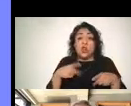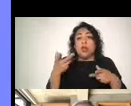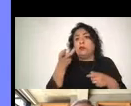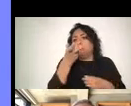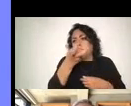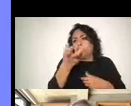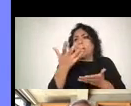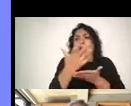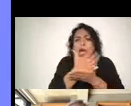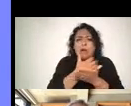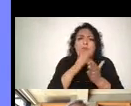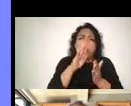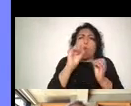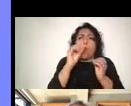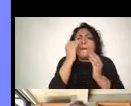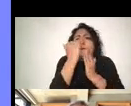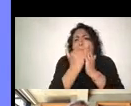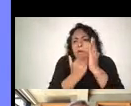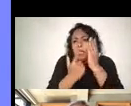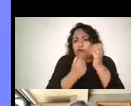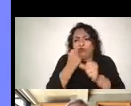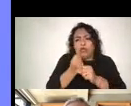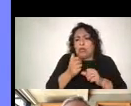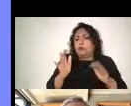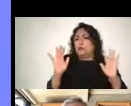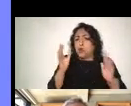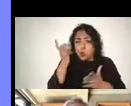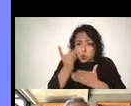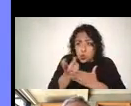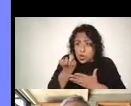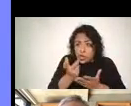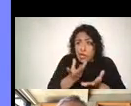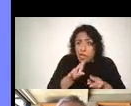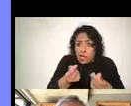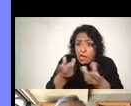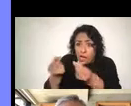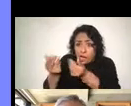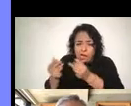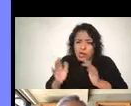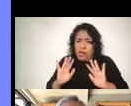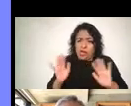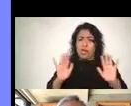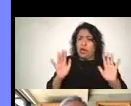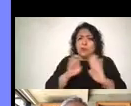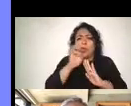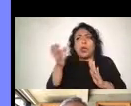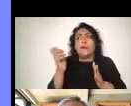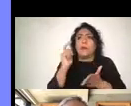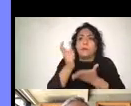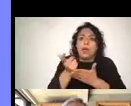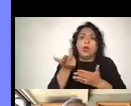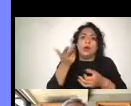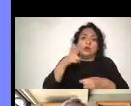o menos al año, es decir, no tienen solo estos gastos como gastos médicos, gastos